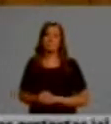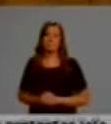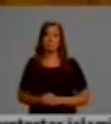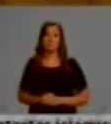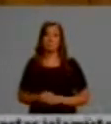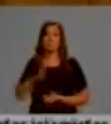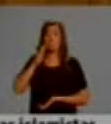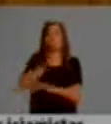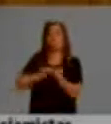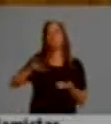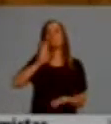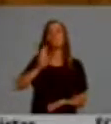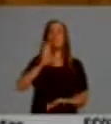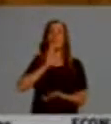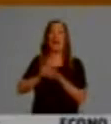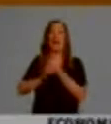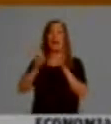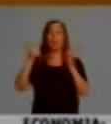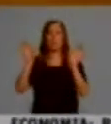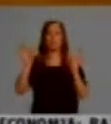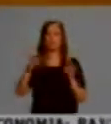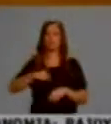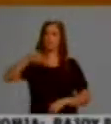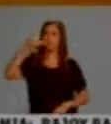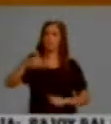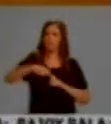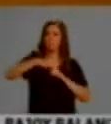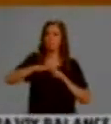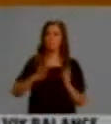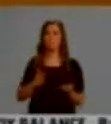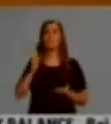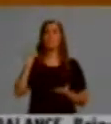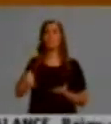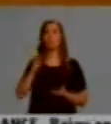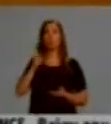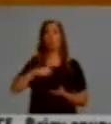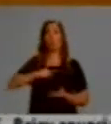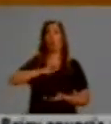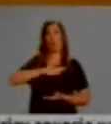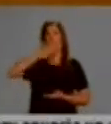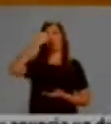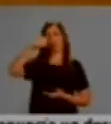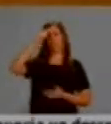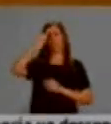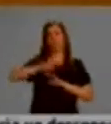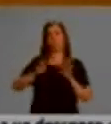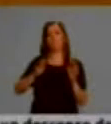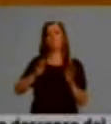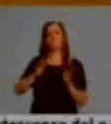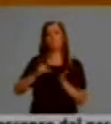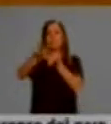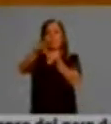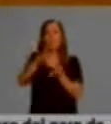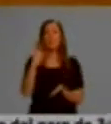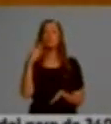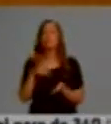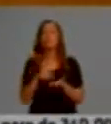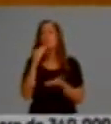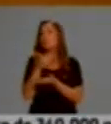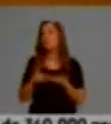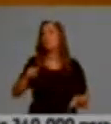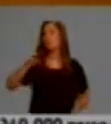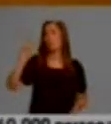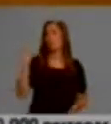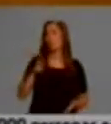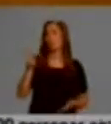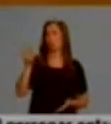La trama de corrupción de la que hablamos es central y está también en las comunidades autónomas. Valgan como ejemplo los más de 4.000 millones de